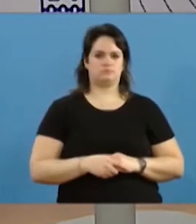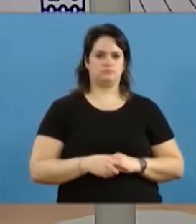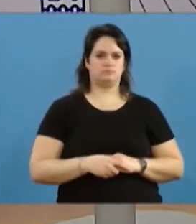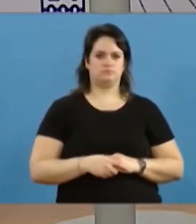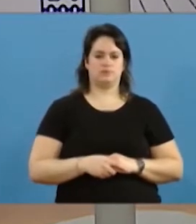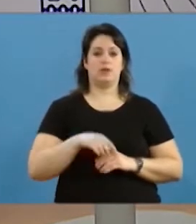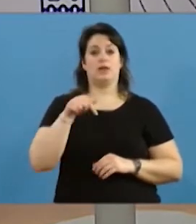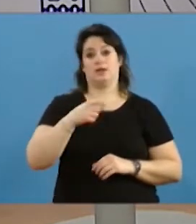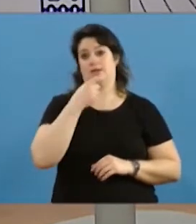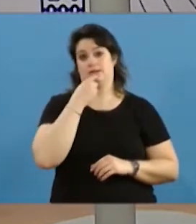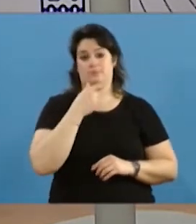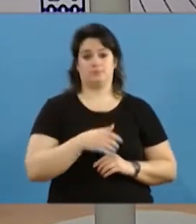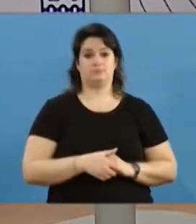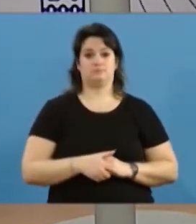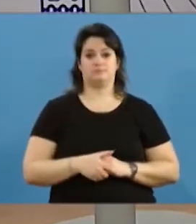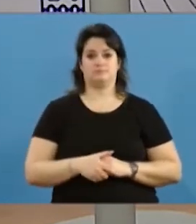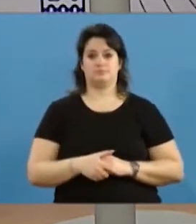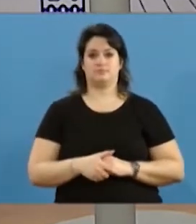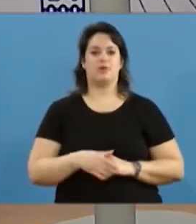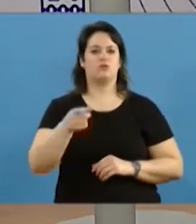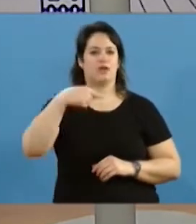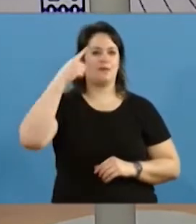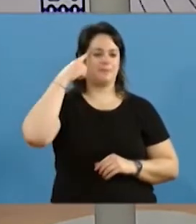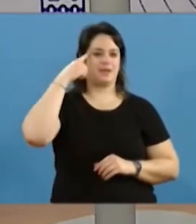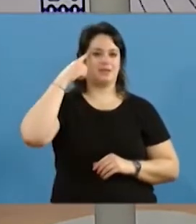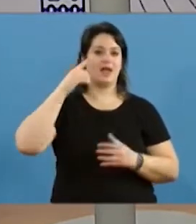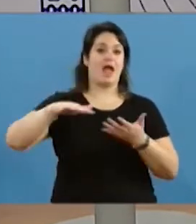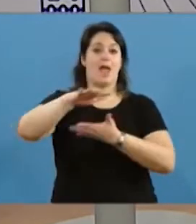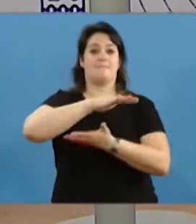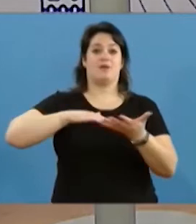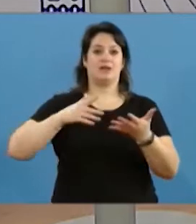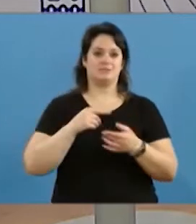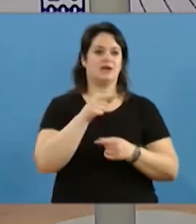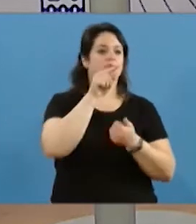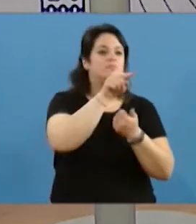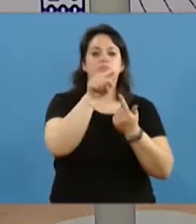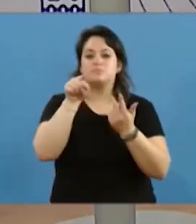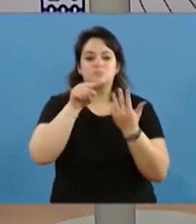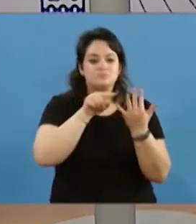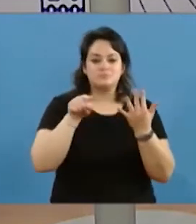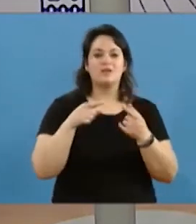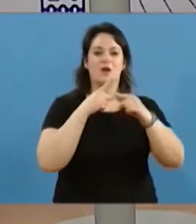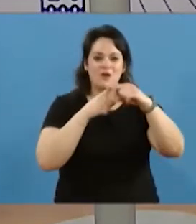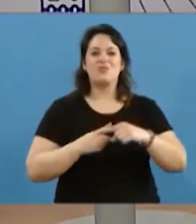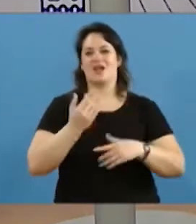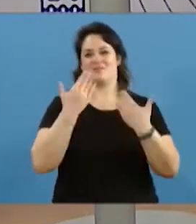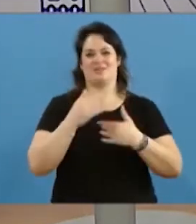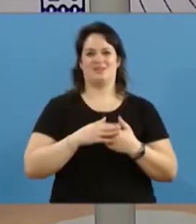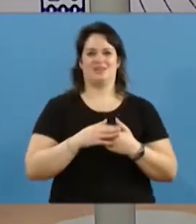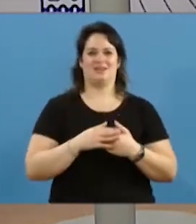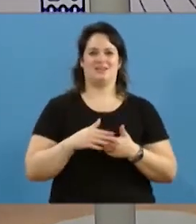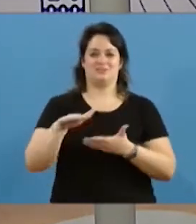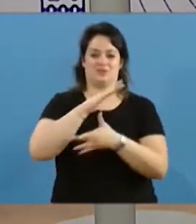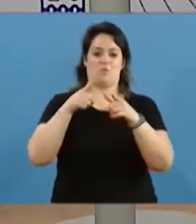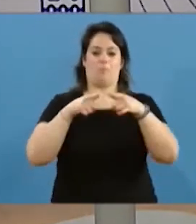en este caso, ¿sí? Piensen que hay poblaciones que sí las podemos contar, entonces va a haber tamaños